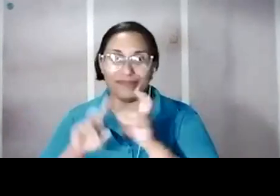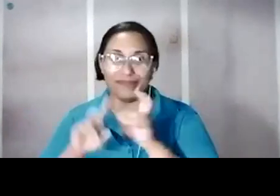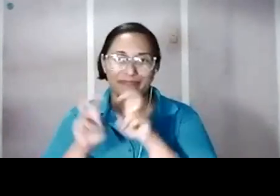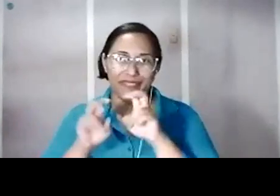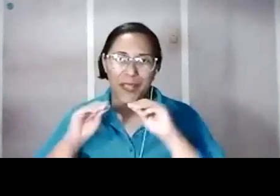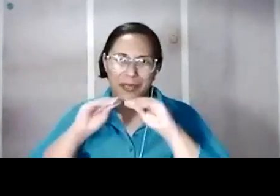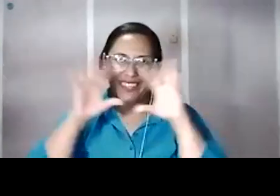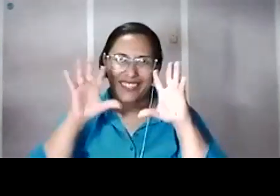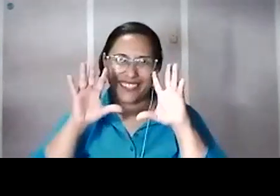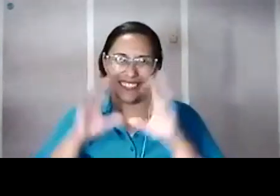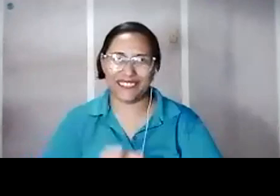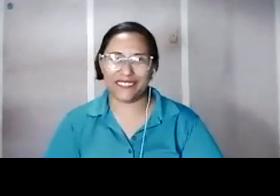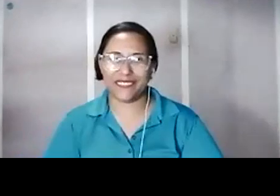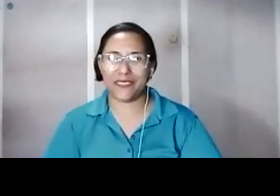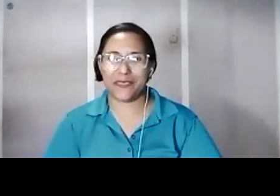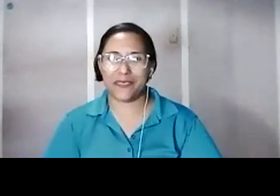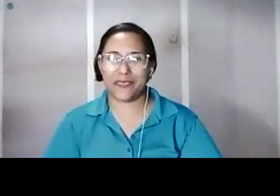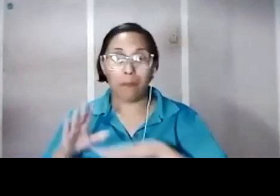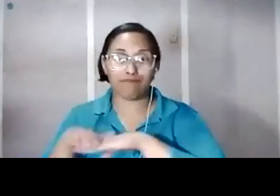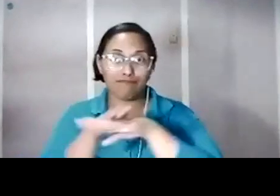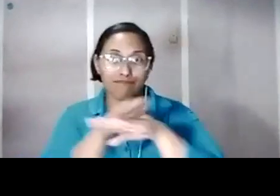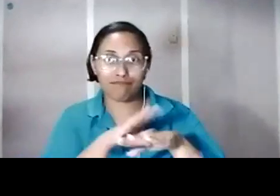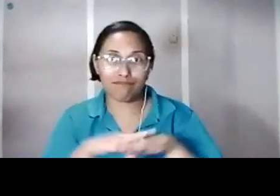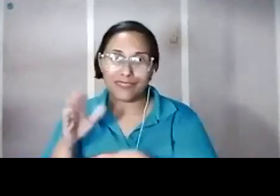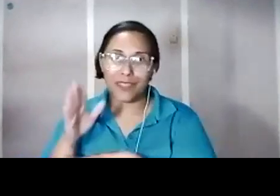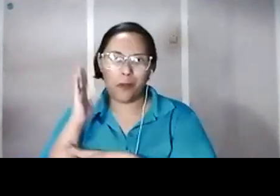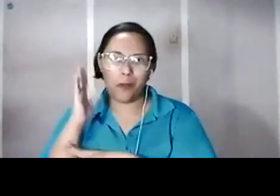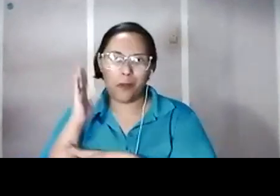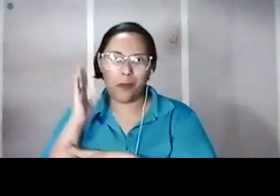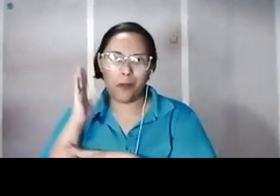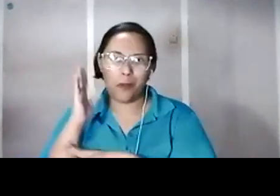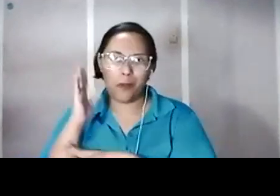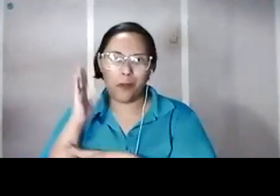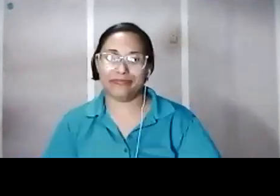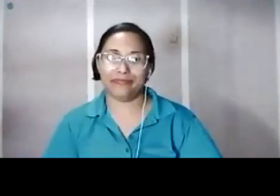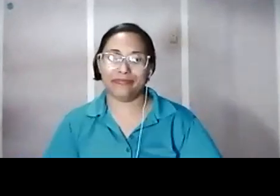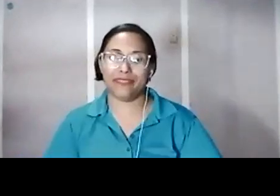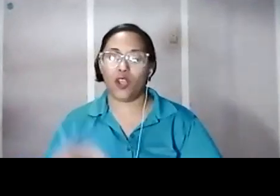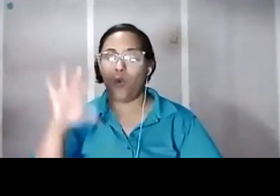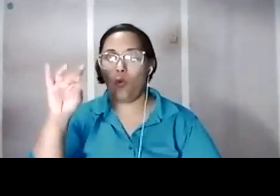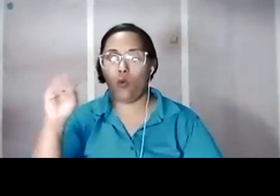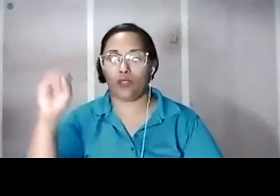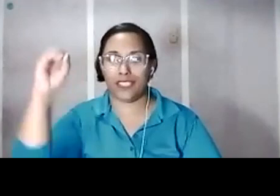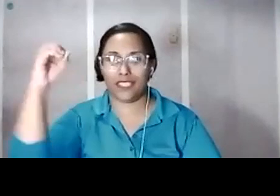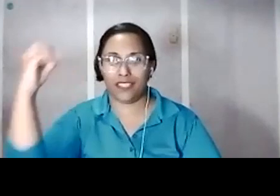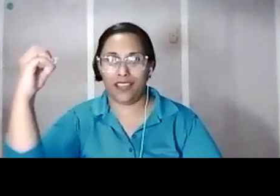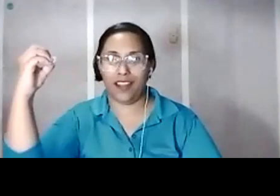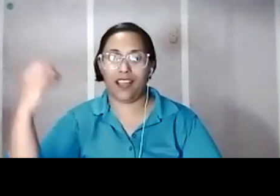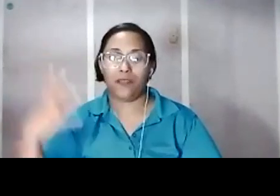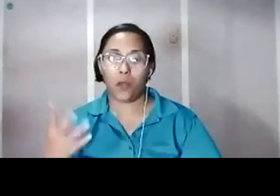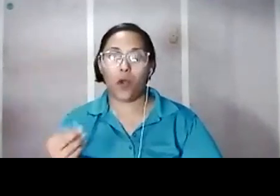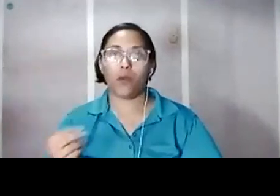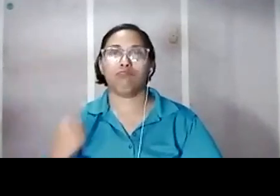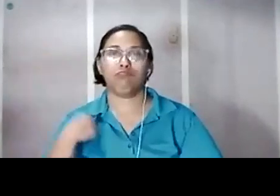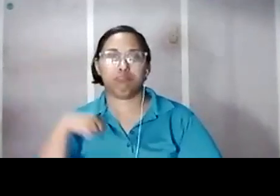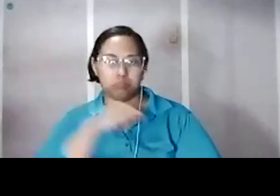sí. Estaremos pendientes de su presentación de esta charla en 80 grados. Una vez salga, la copiaremos en nuestra página